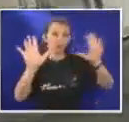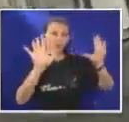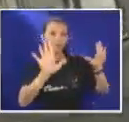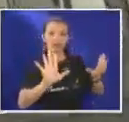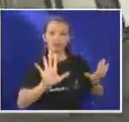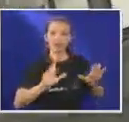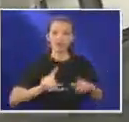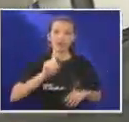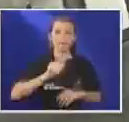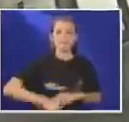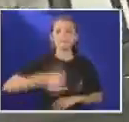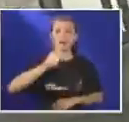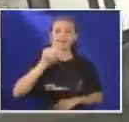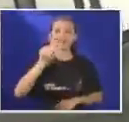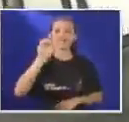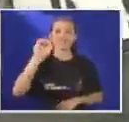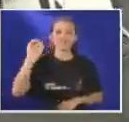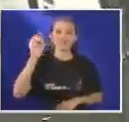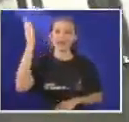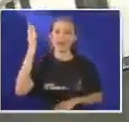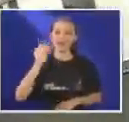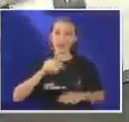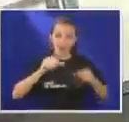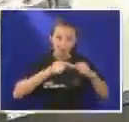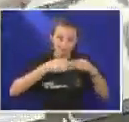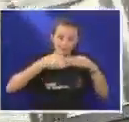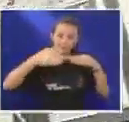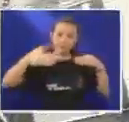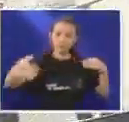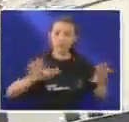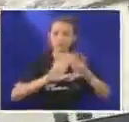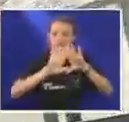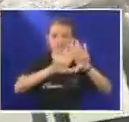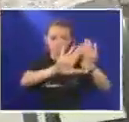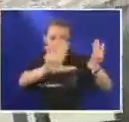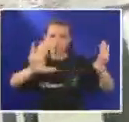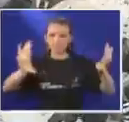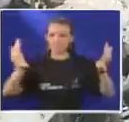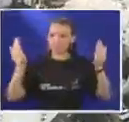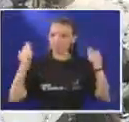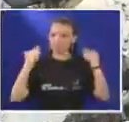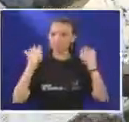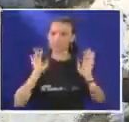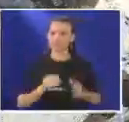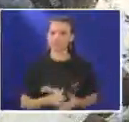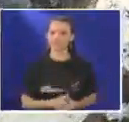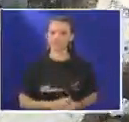los más de 100 metros de tela que tapizaron por casi 3 horas el lobby de nuestra planta.